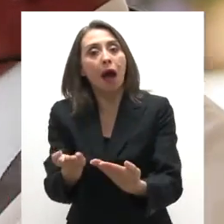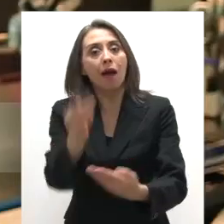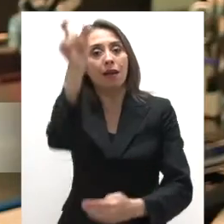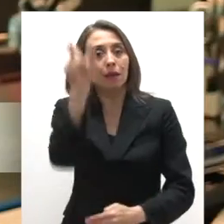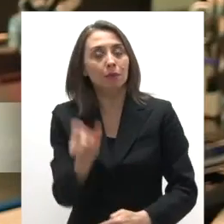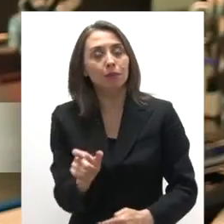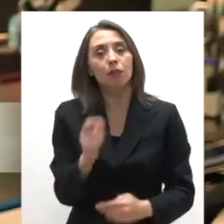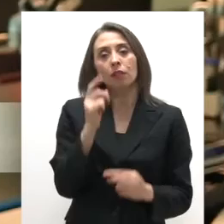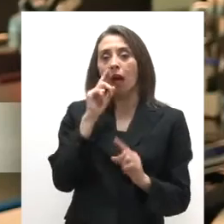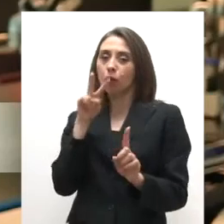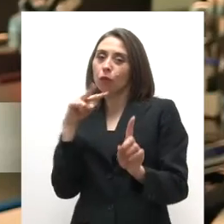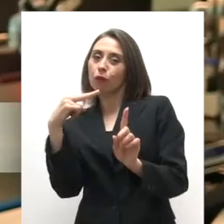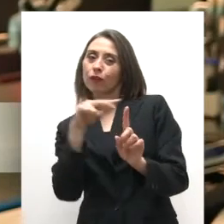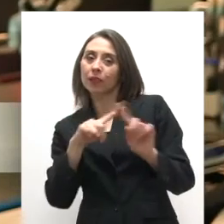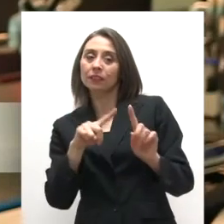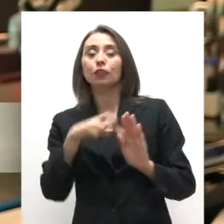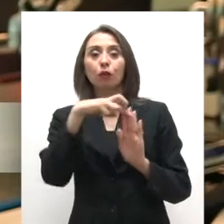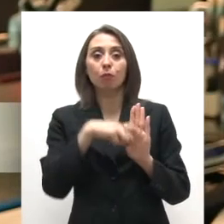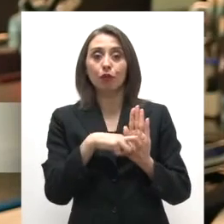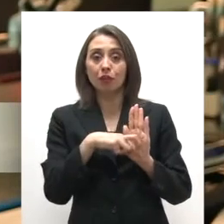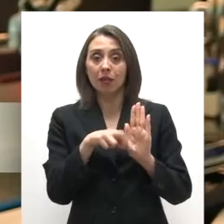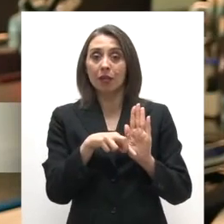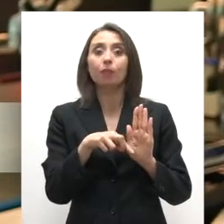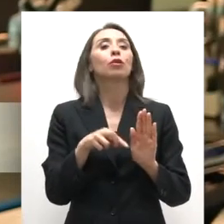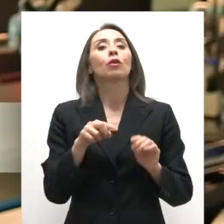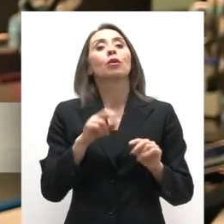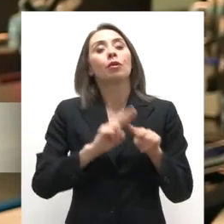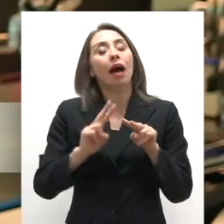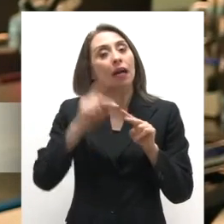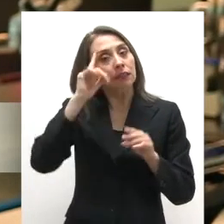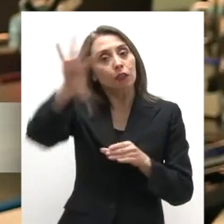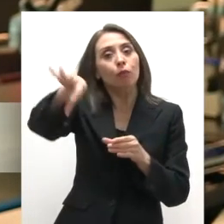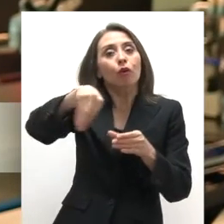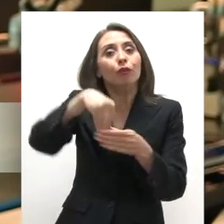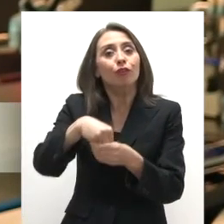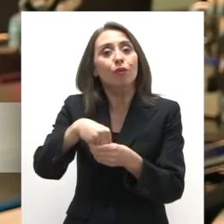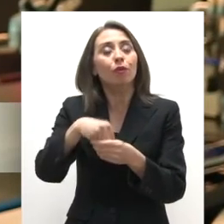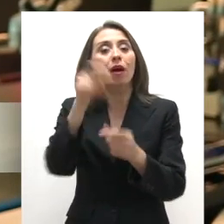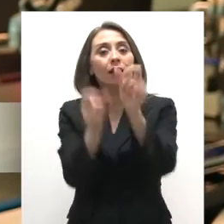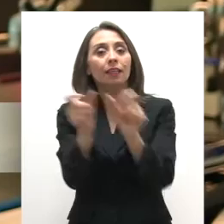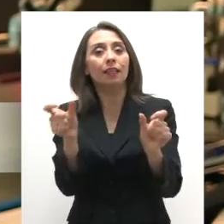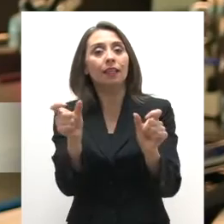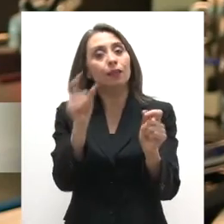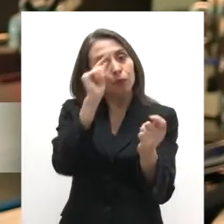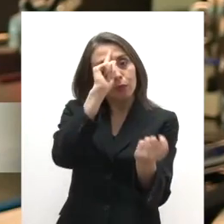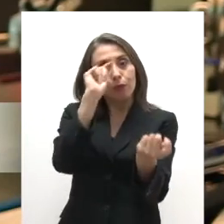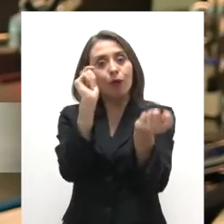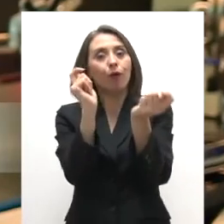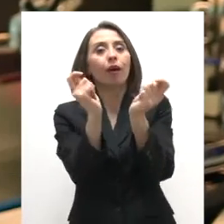distinta. ¿Cómo podemos incorporar a estos proyectos masivos en mano de obra y que tengan, cambiarle un